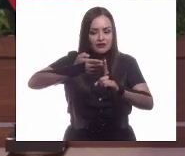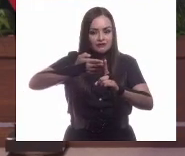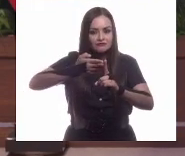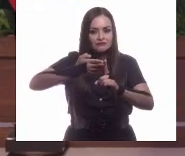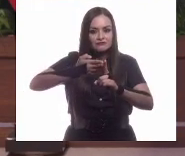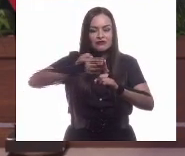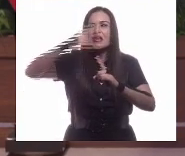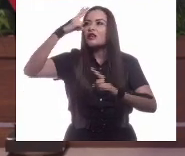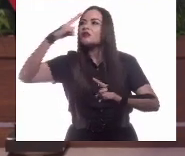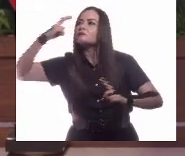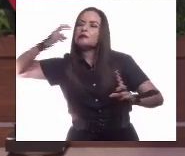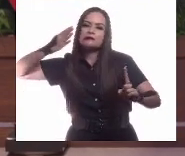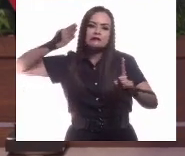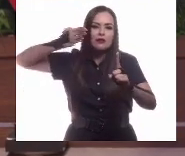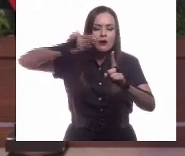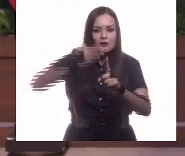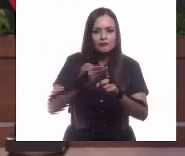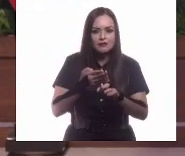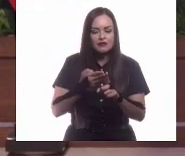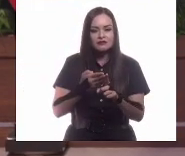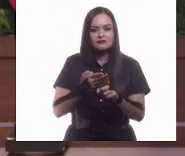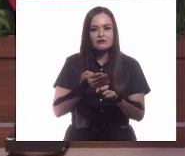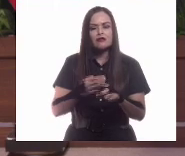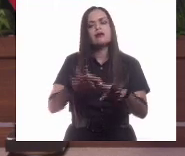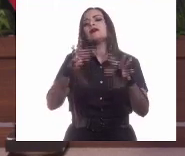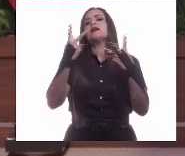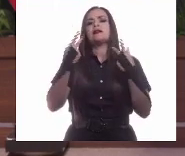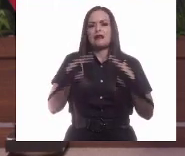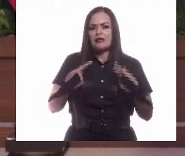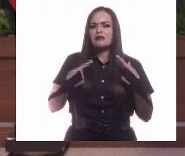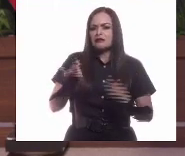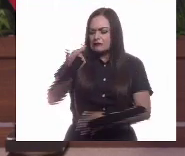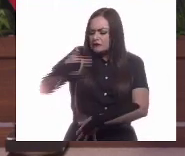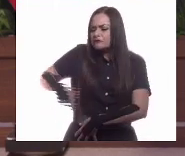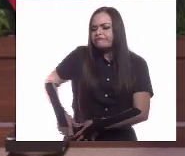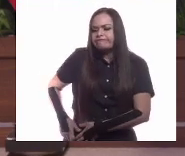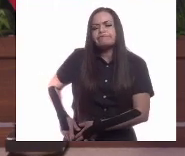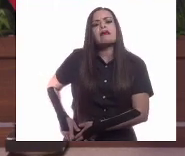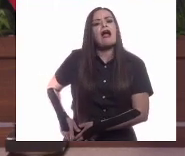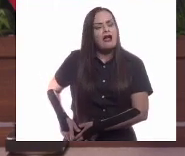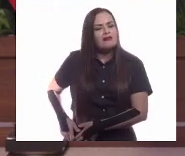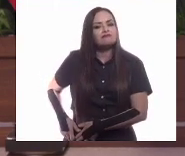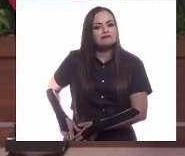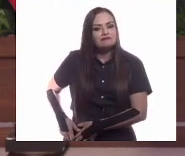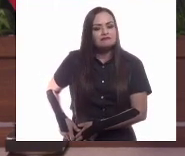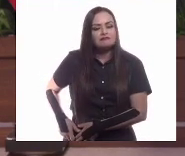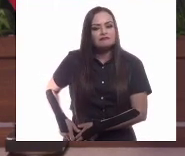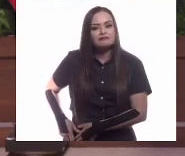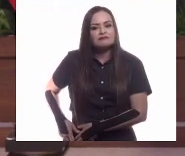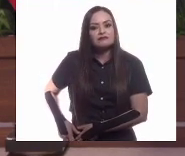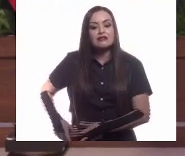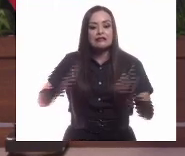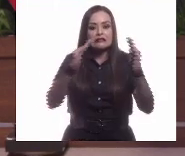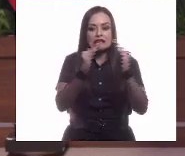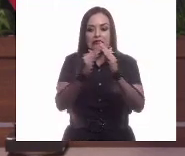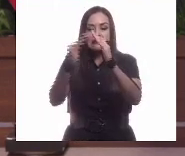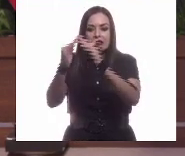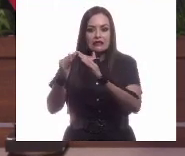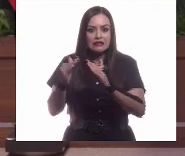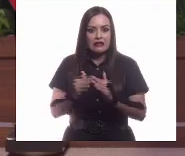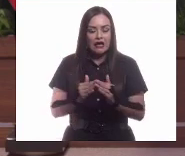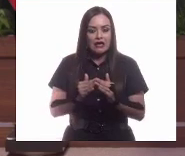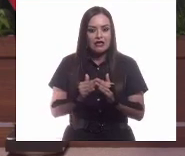sueños. Que cada bolsillo pudiera sentir y que cada mesa pudiera notar el